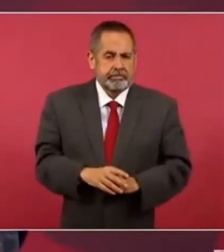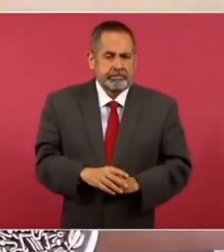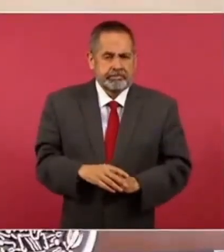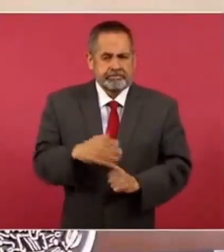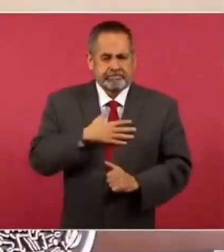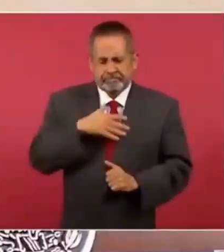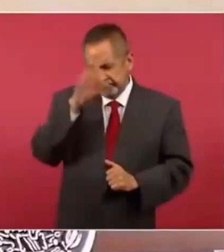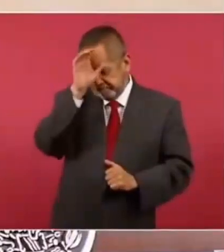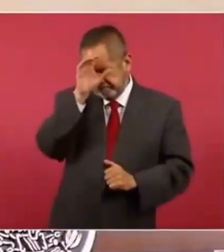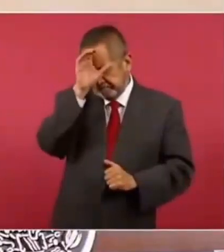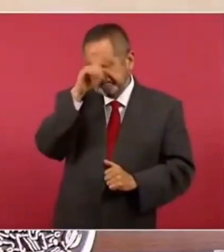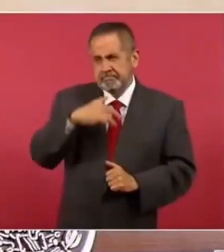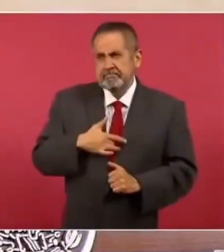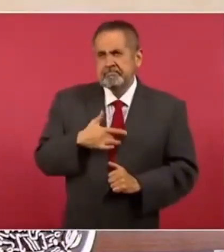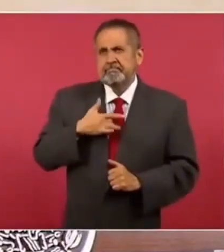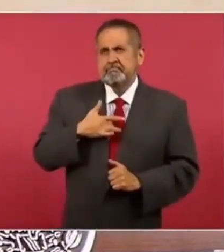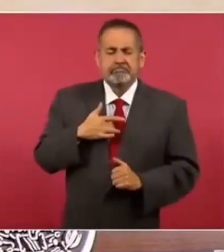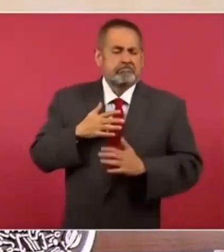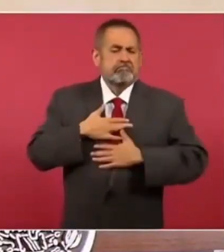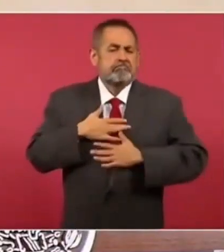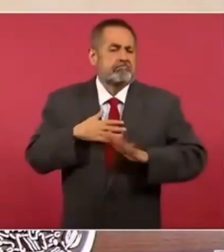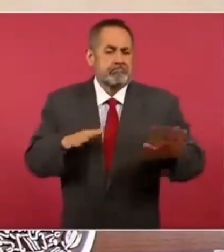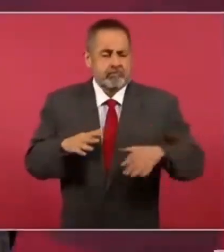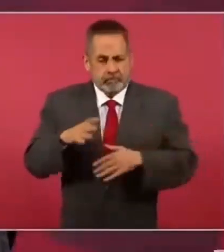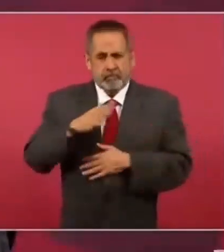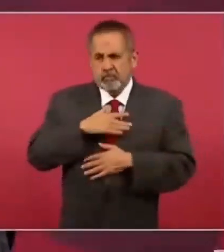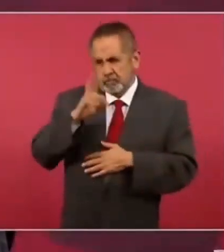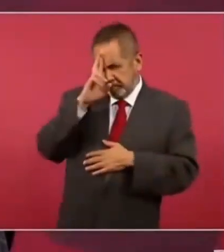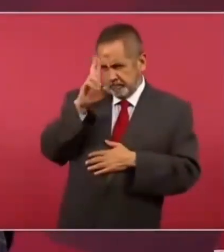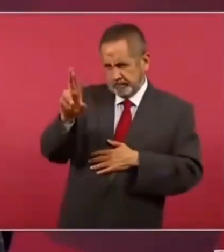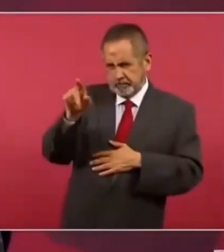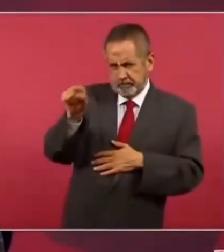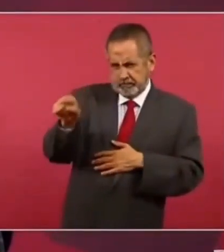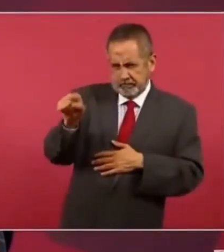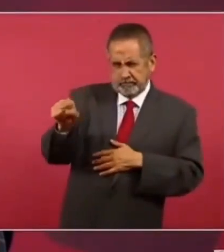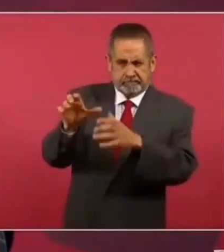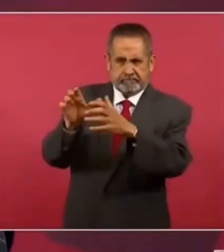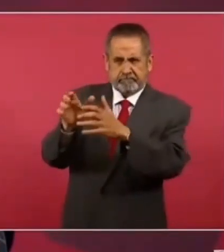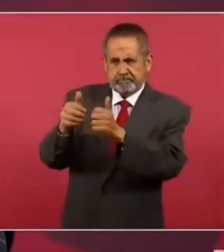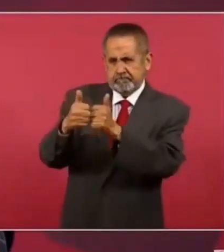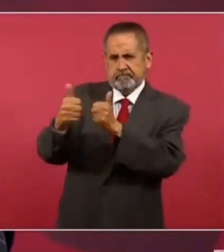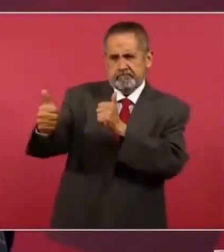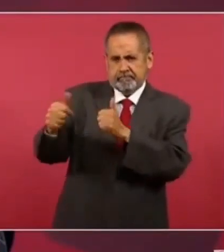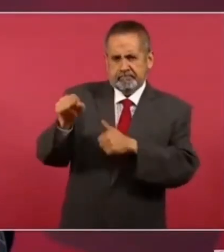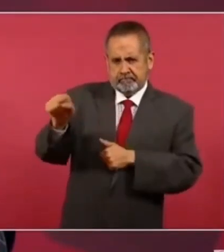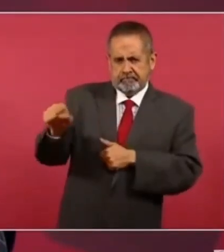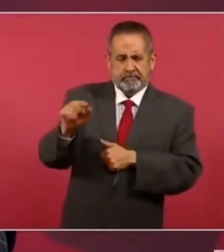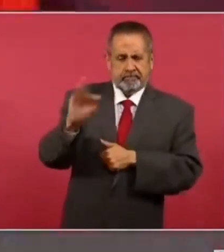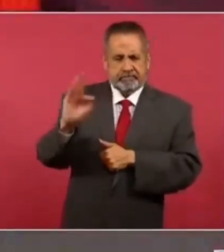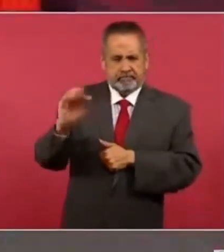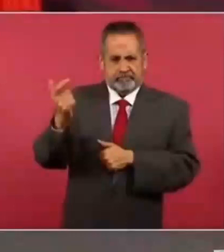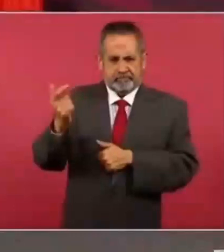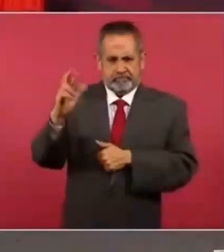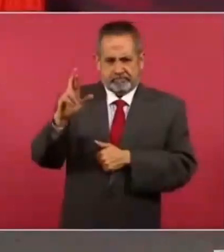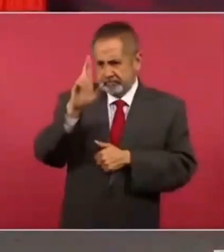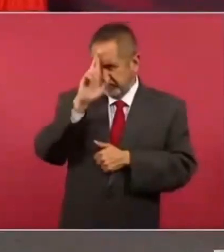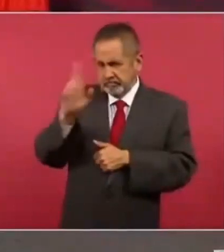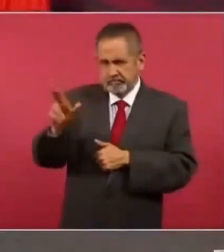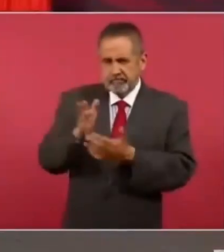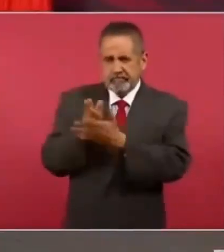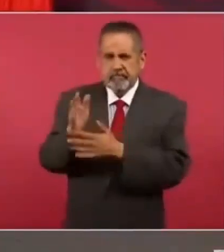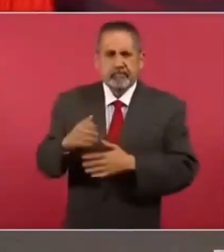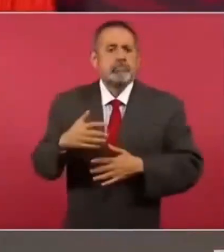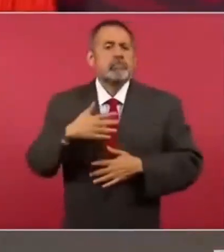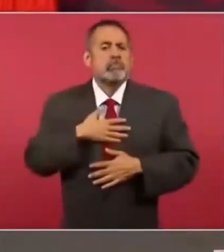mi conciencia. Soy tan respetuoso de la autonomía de la fiscalía que no me